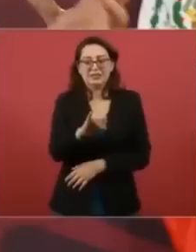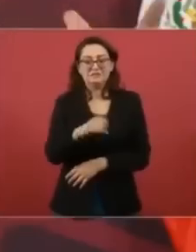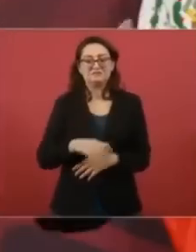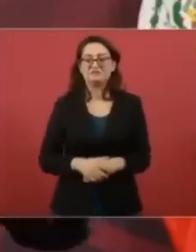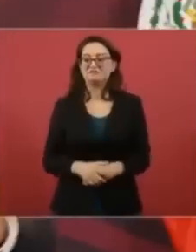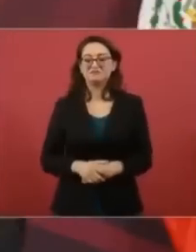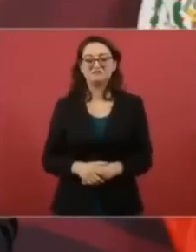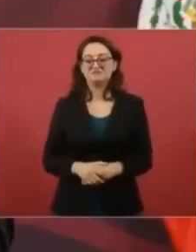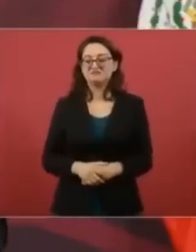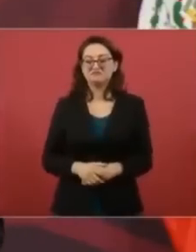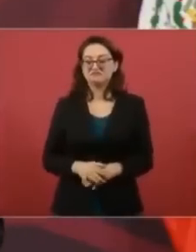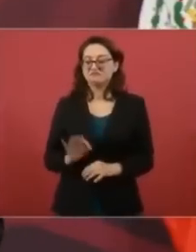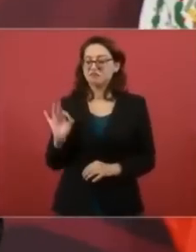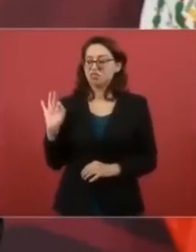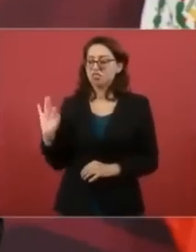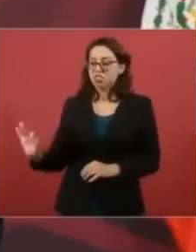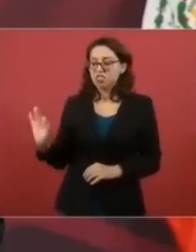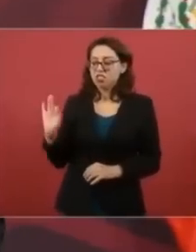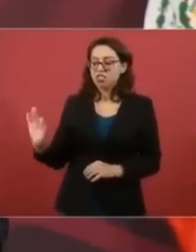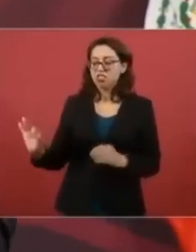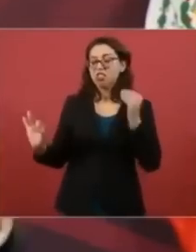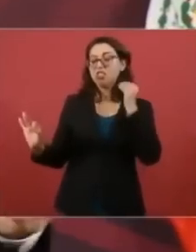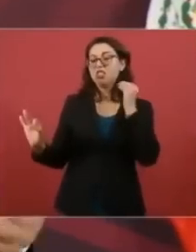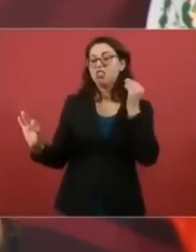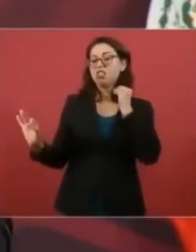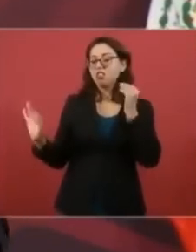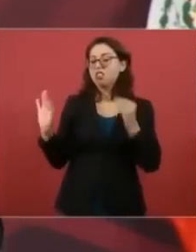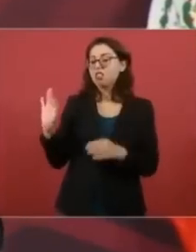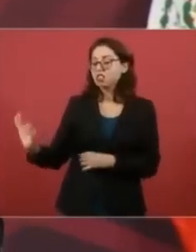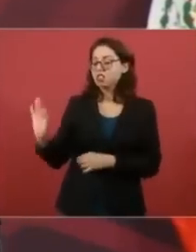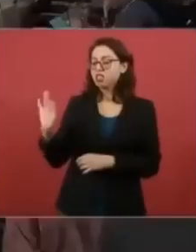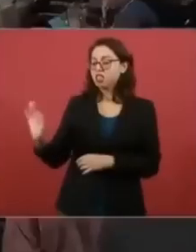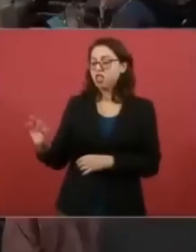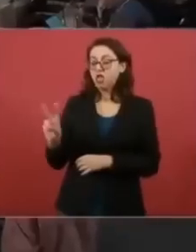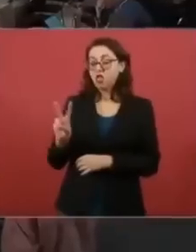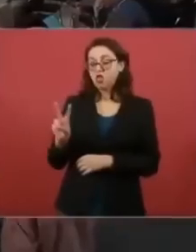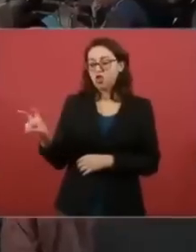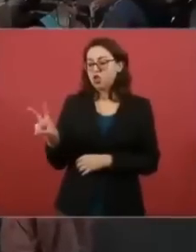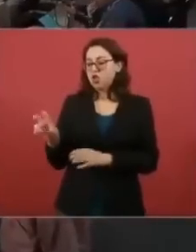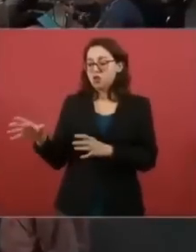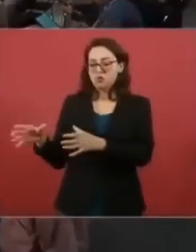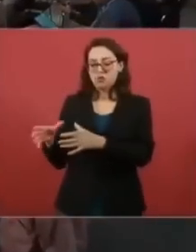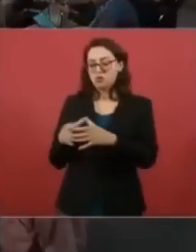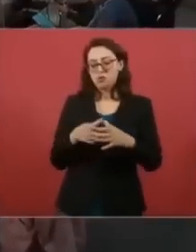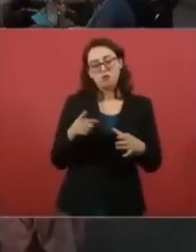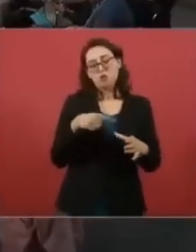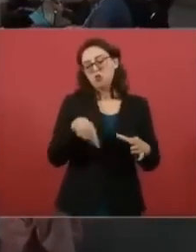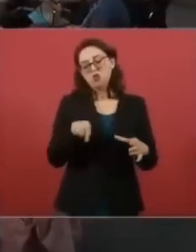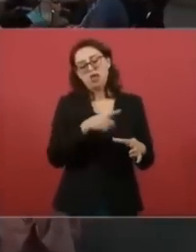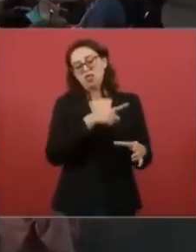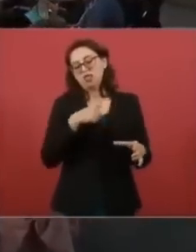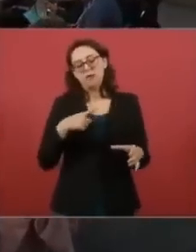encampanan a los trabajadores, estos 200, dicen no.